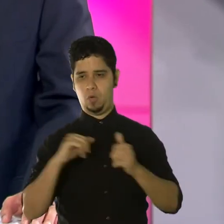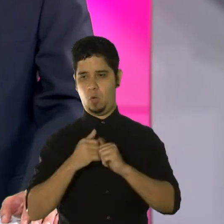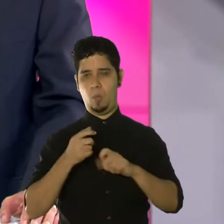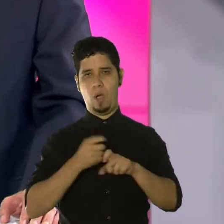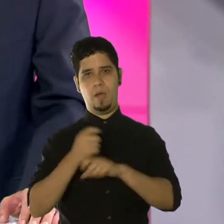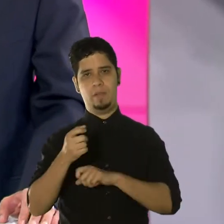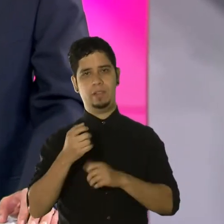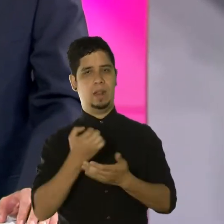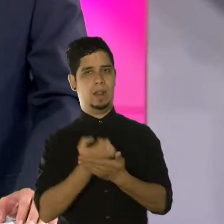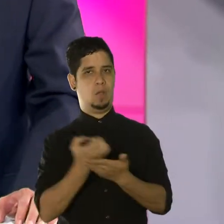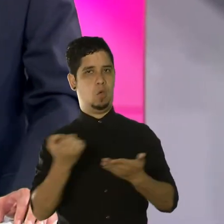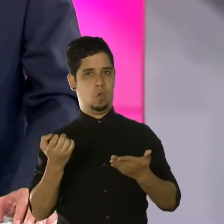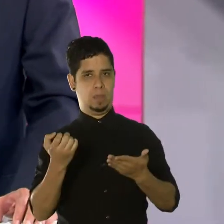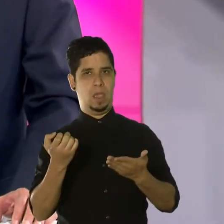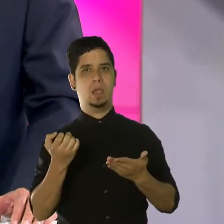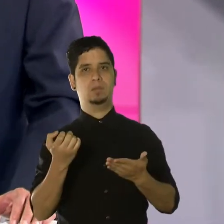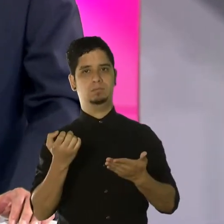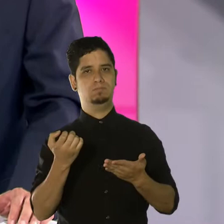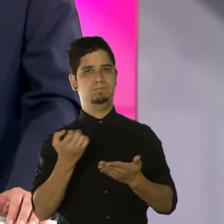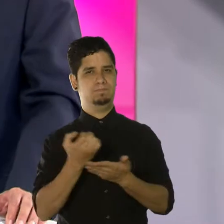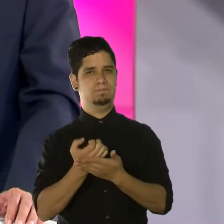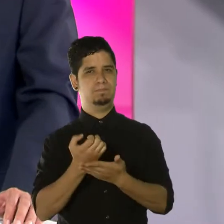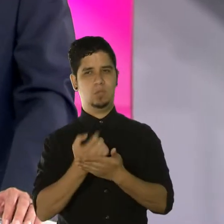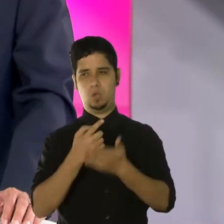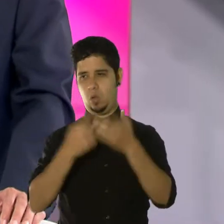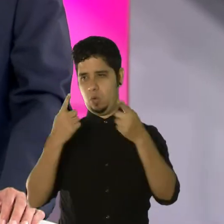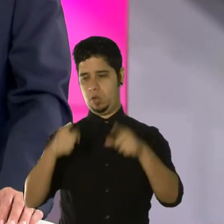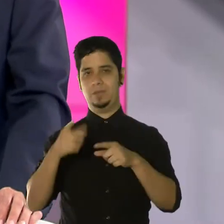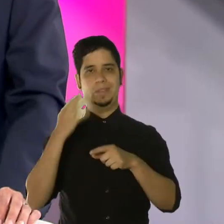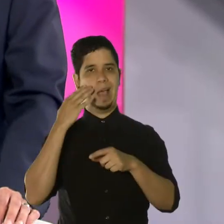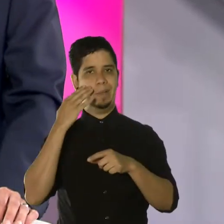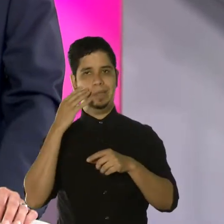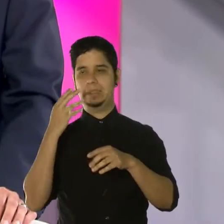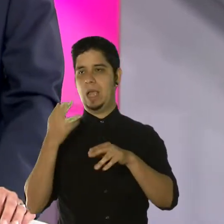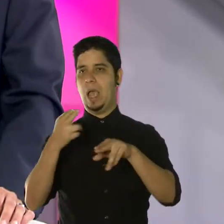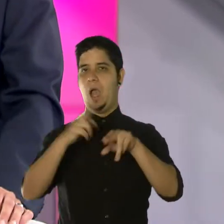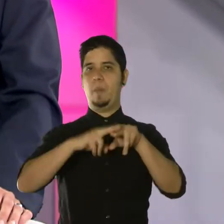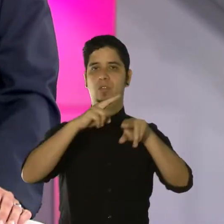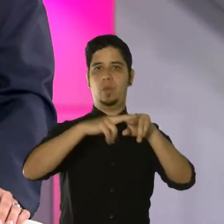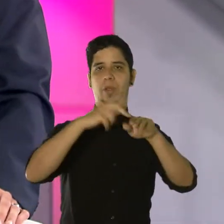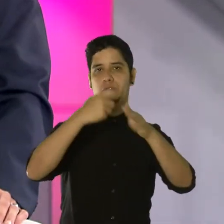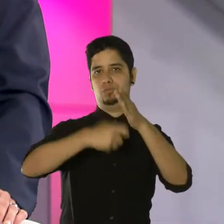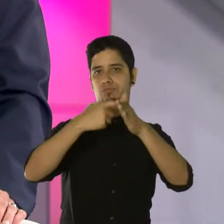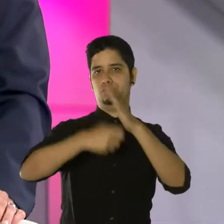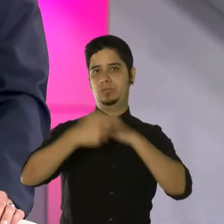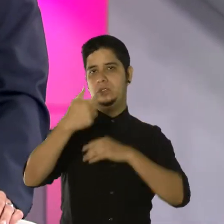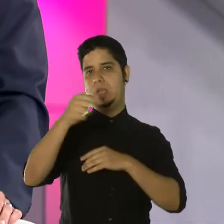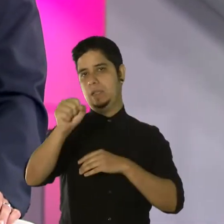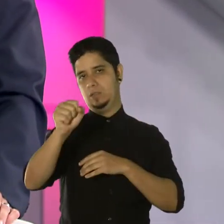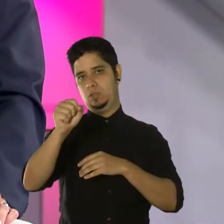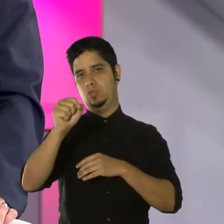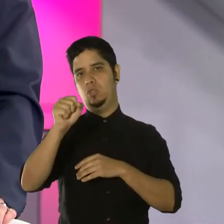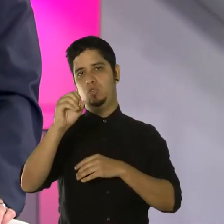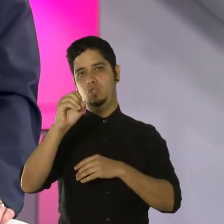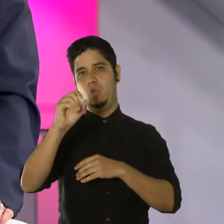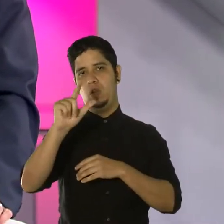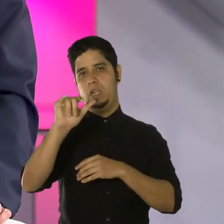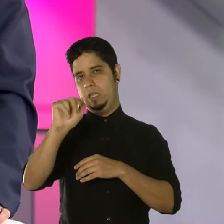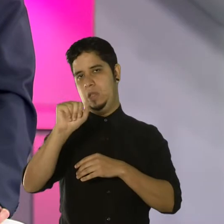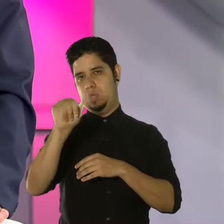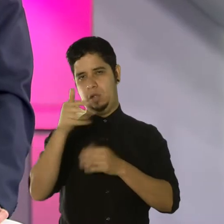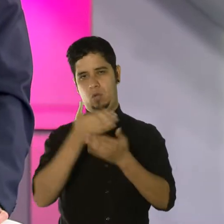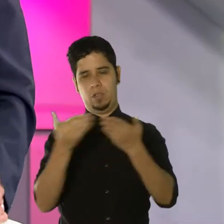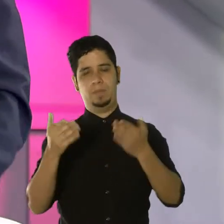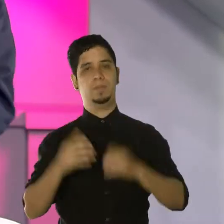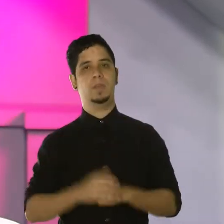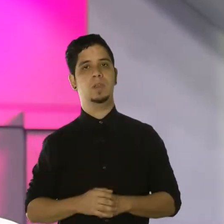del consumidor, la situación que está ocurriendo actualmente, la inflación, el aumento de la gasolina. Habíamos tocado eso al principio del programa,